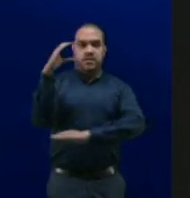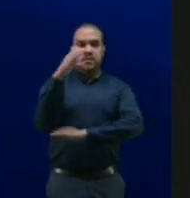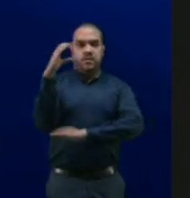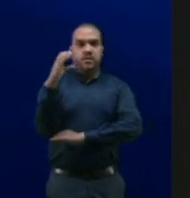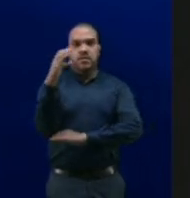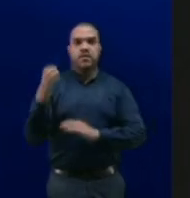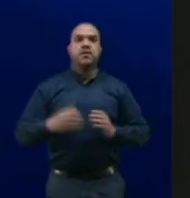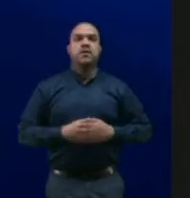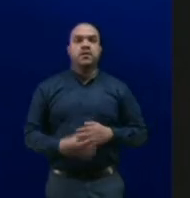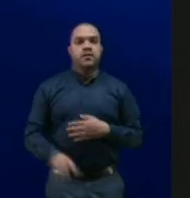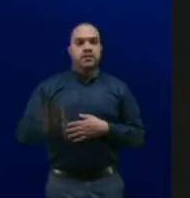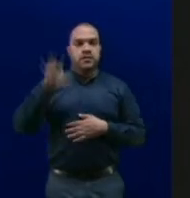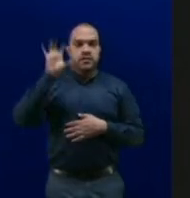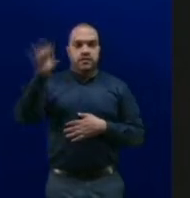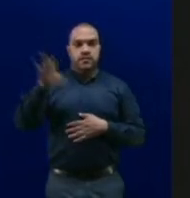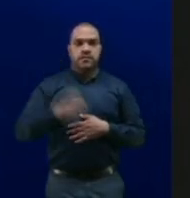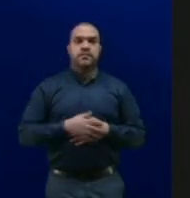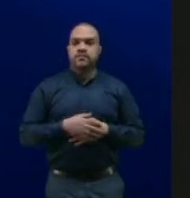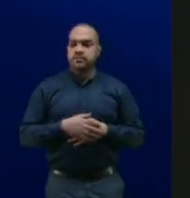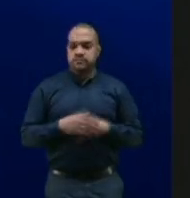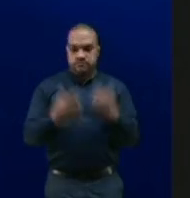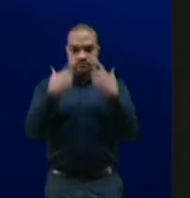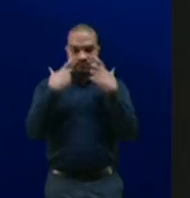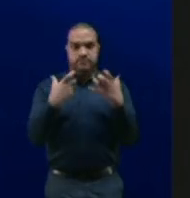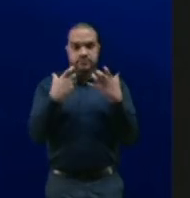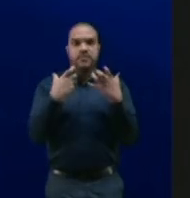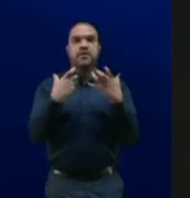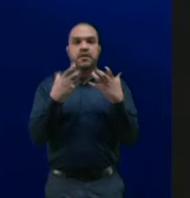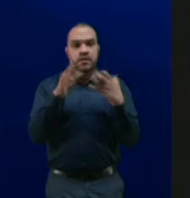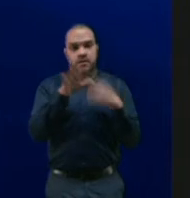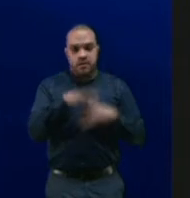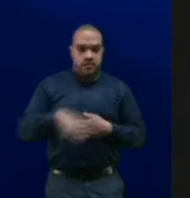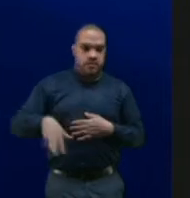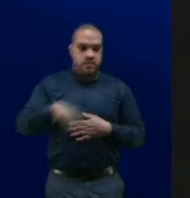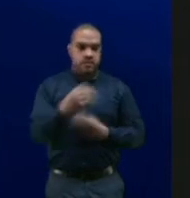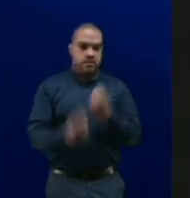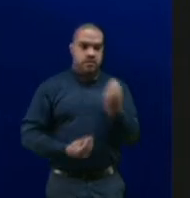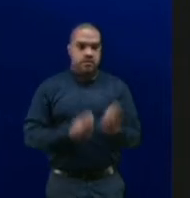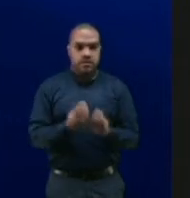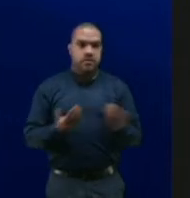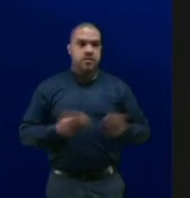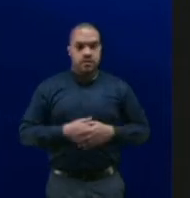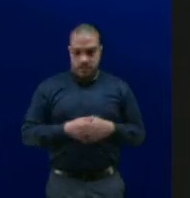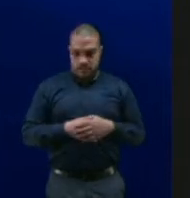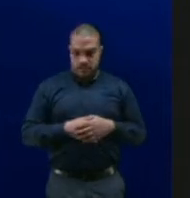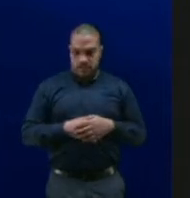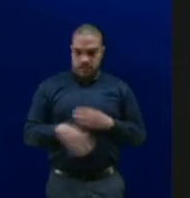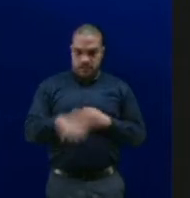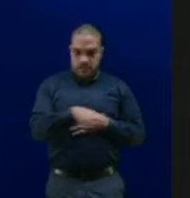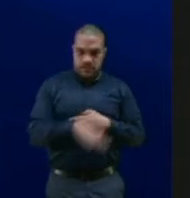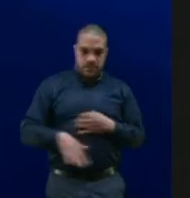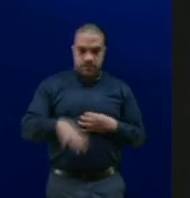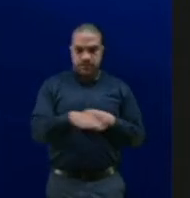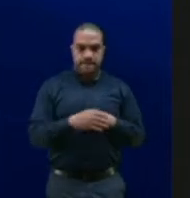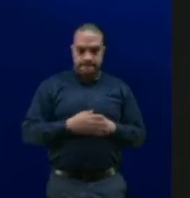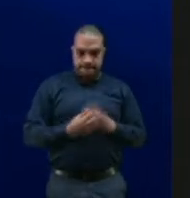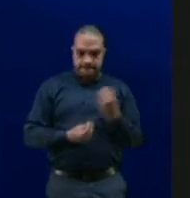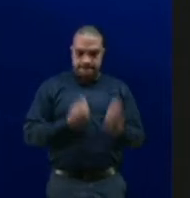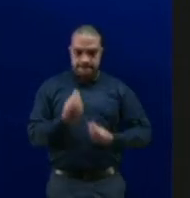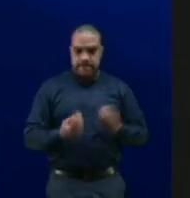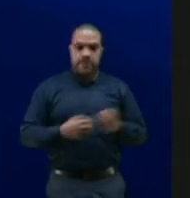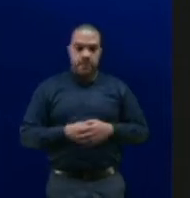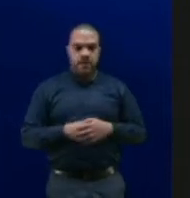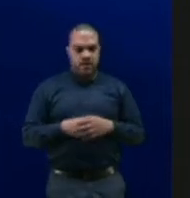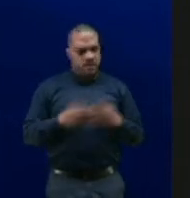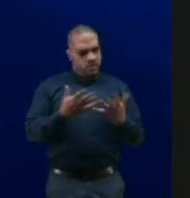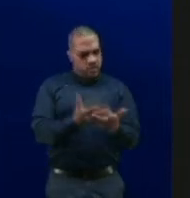un país clave para las empresas de emprendimiento, ¿cuáles son las cosas que debemos de cambiar? Y por último, ¿deberíamos de